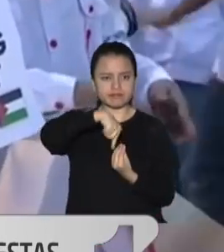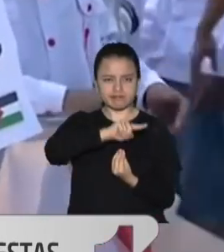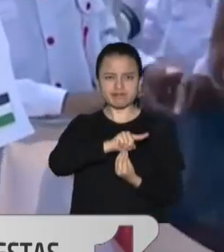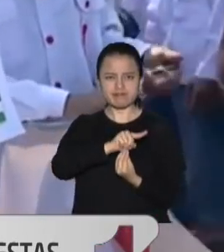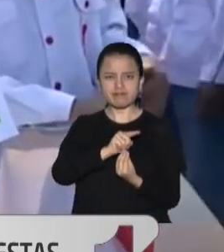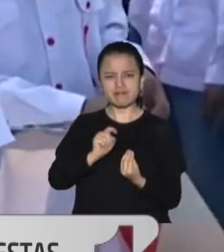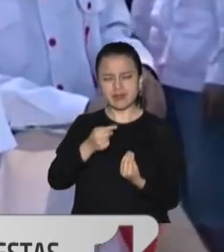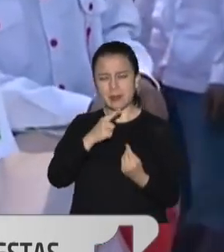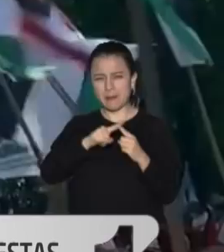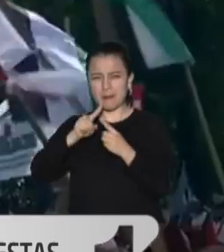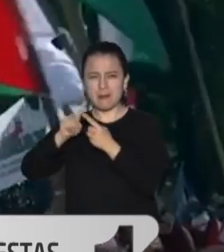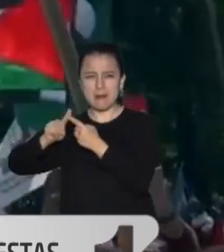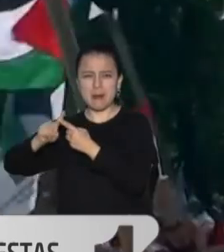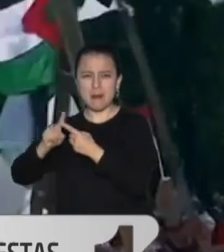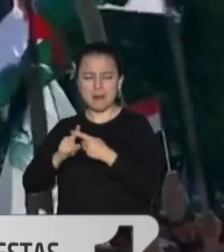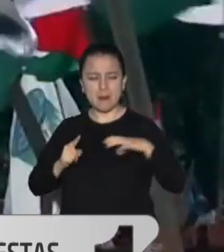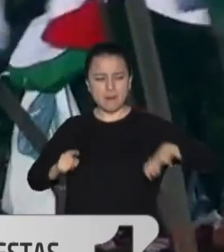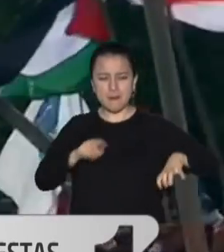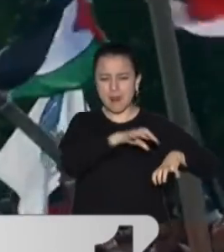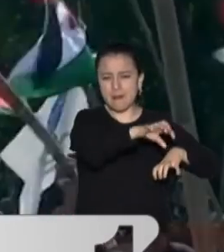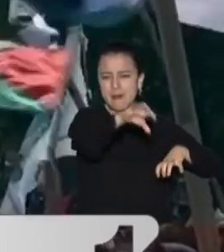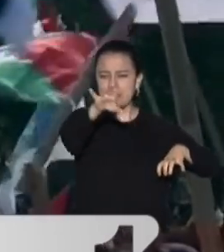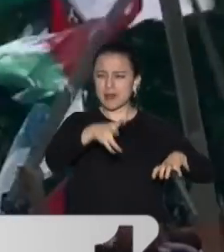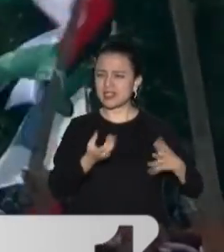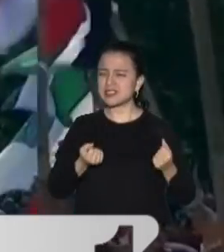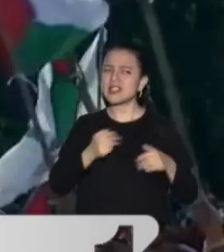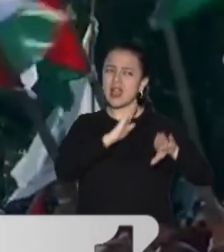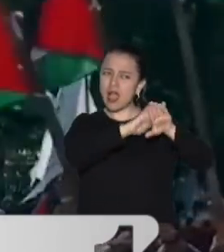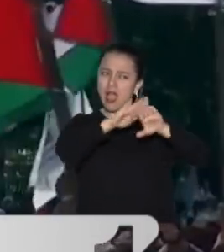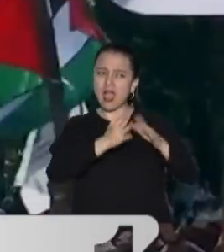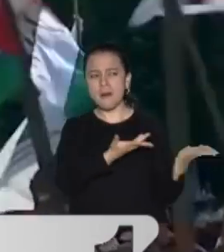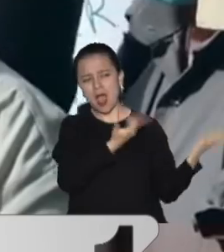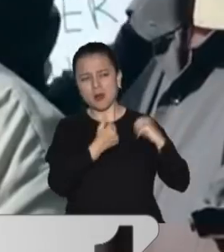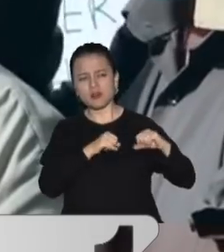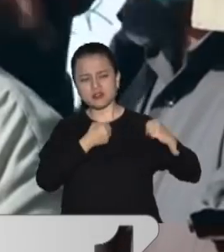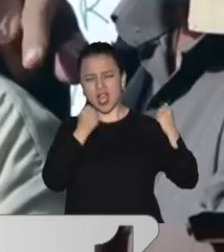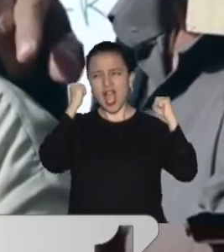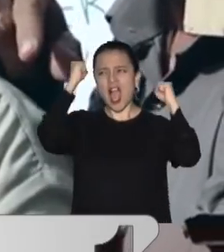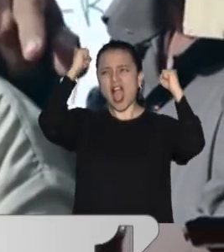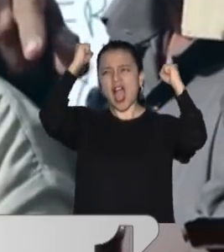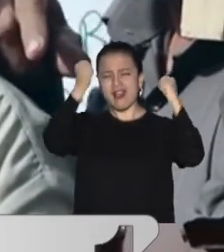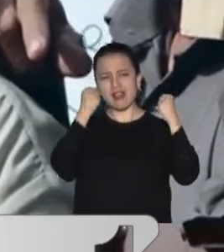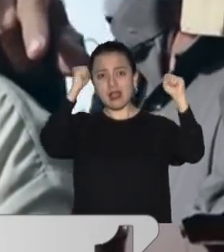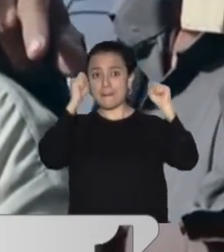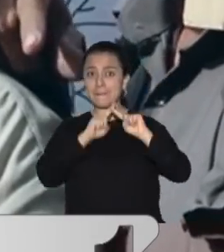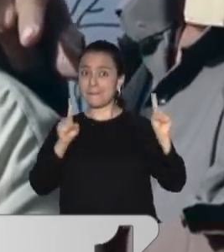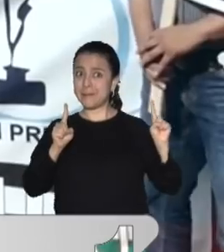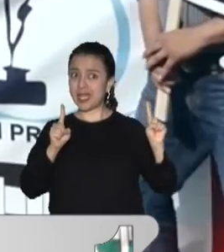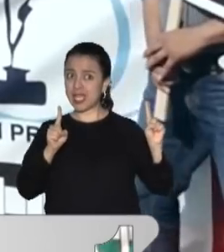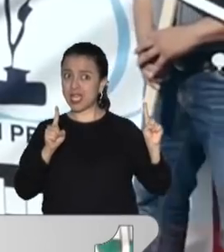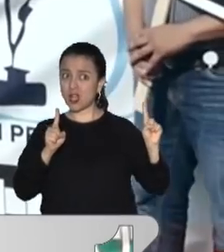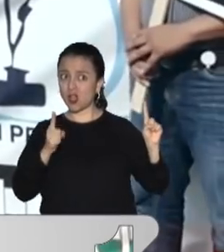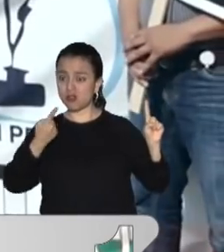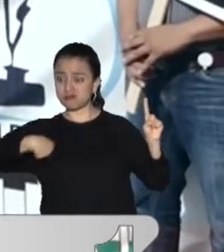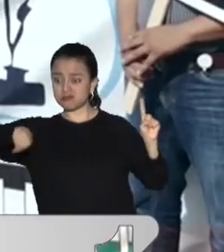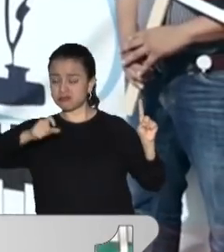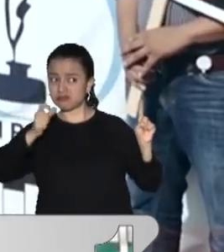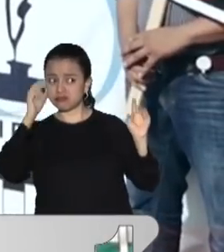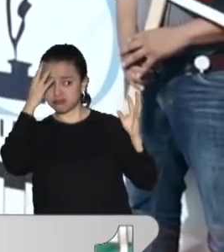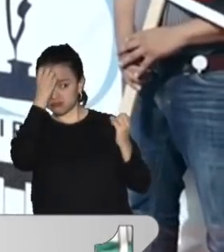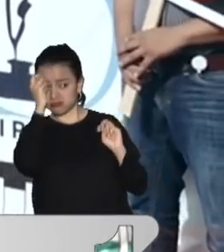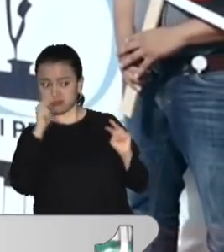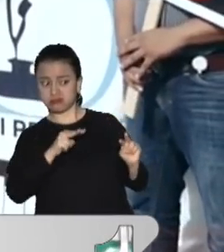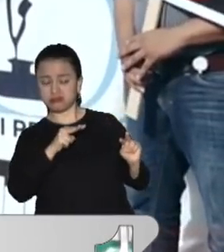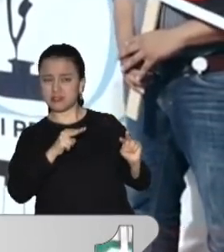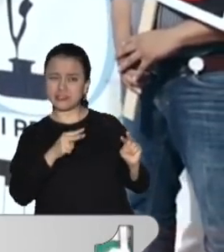Gaza y Fatah en la Ribera Occidental, convocaron a huelgas y protestas masivas, pero no está claro si el llamado tendrá la suficiente fuerza.